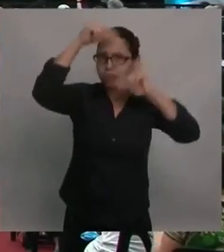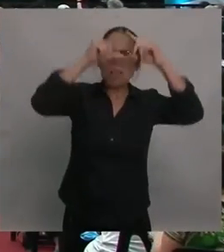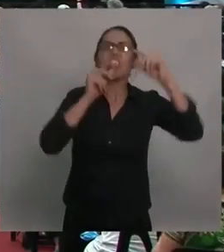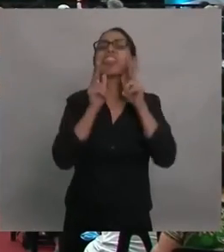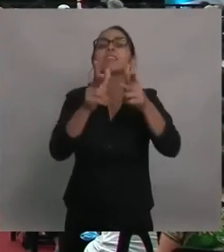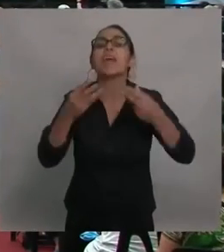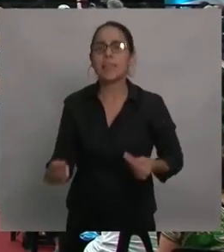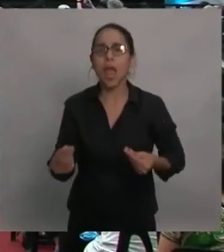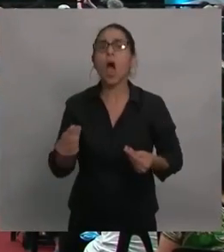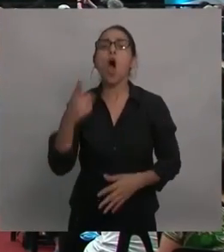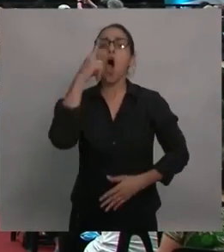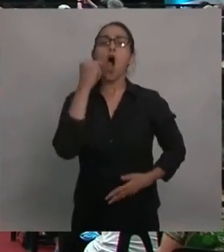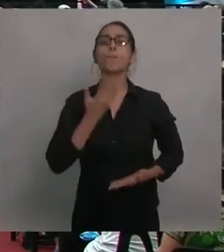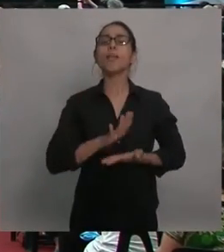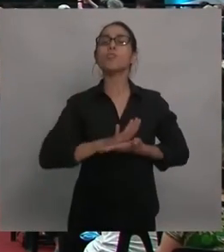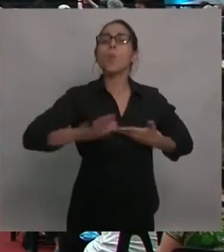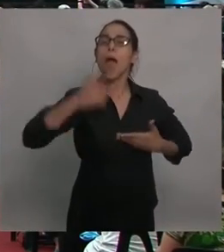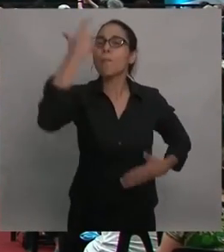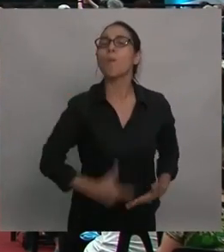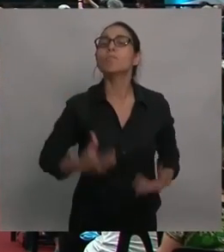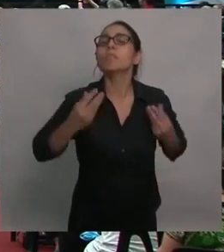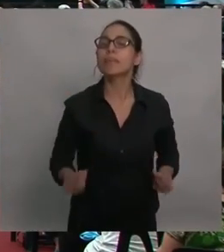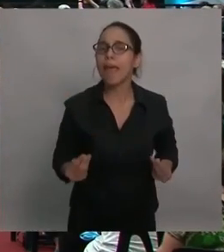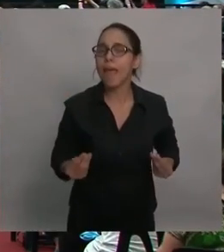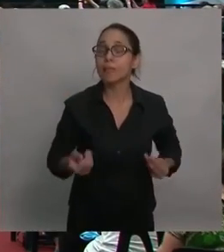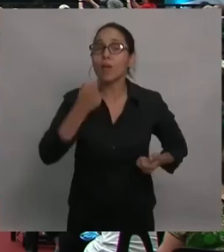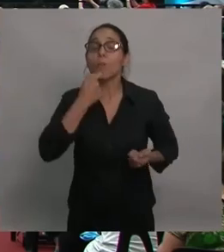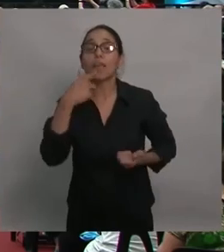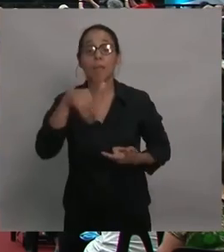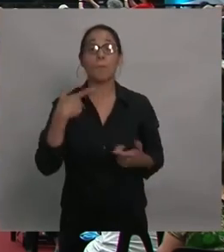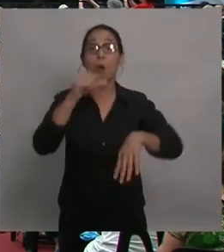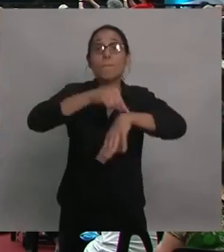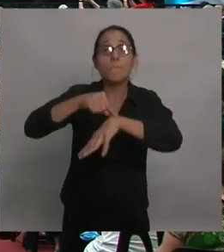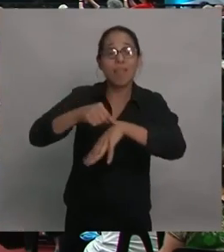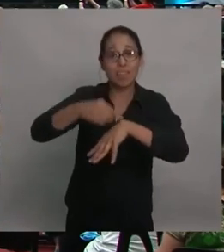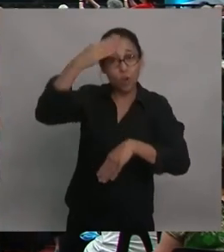médicos cubanos que están alrededor del mundo, incluyendo lugares tan remotos como Pakistán.